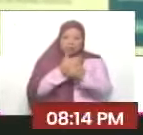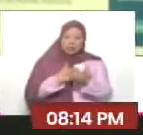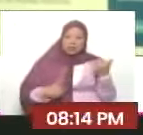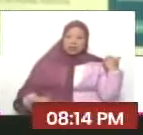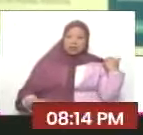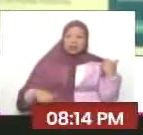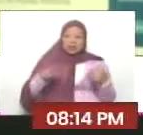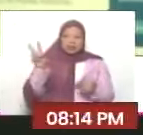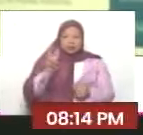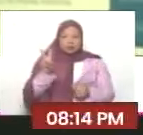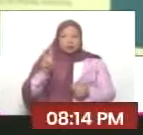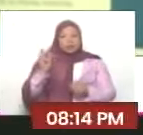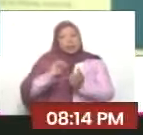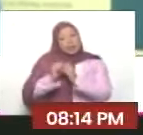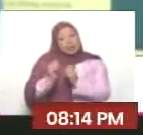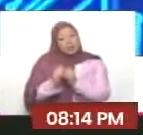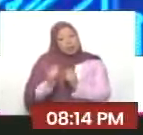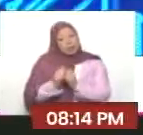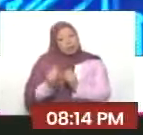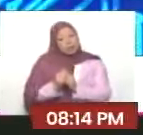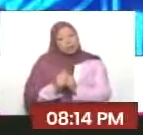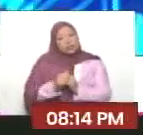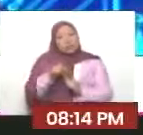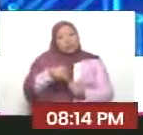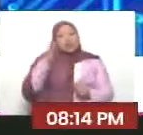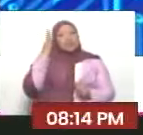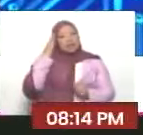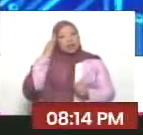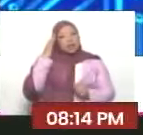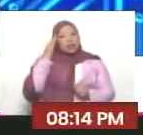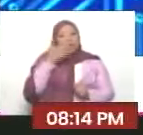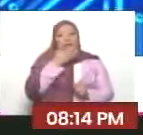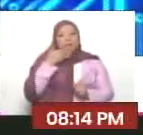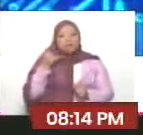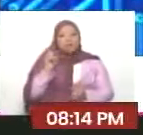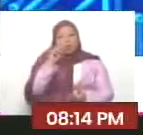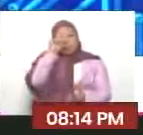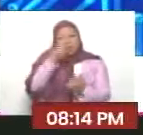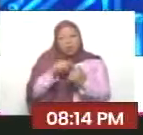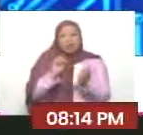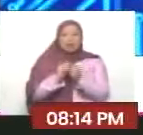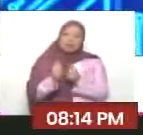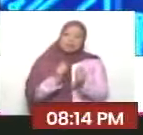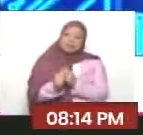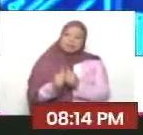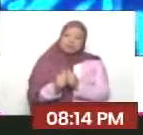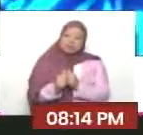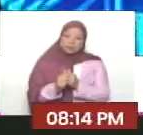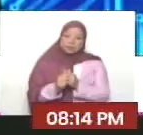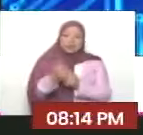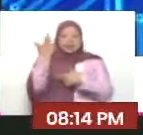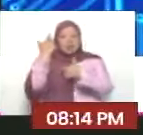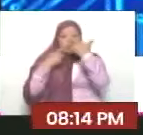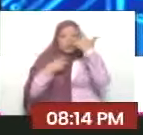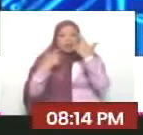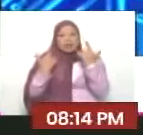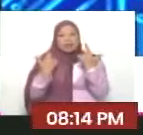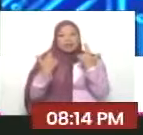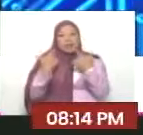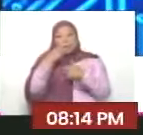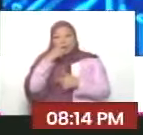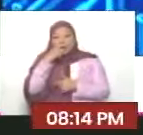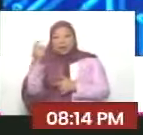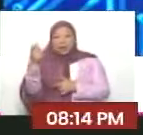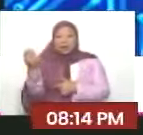que creó las bases para el deporte. Pero muy pocos saben que los mejores logros deportivos no fueron en la era de Chávez, sino fueron en la era de